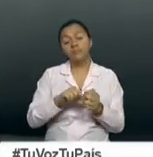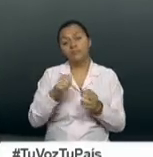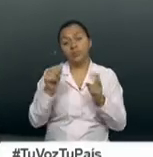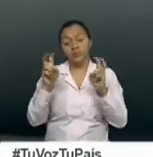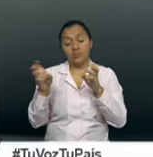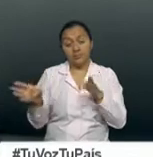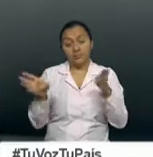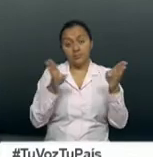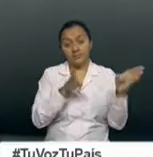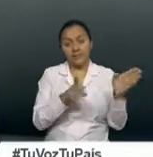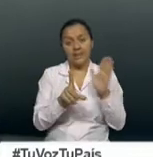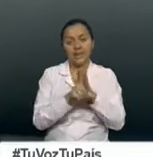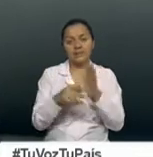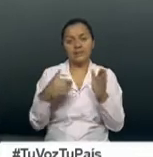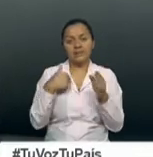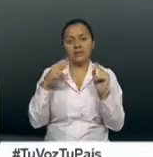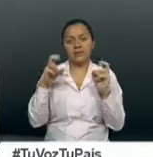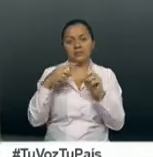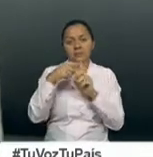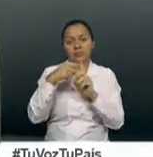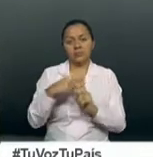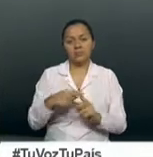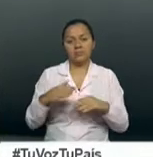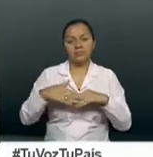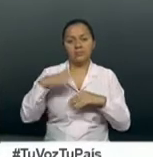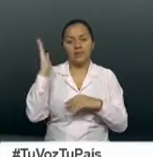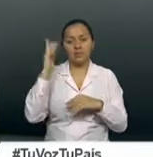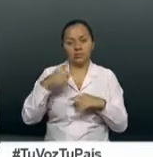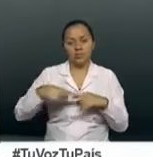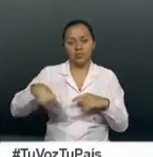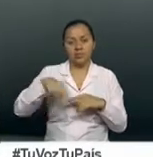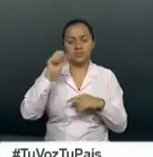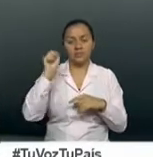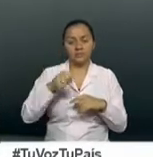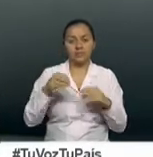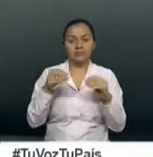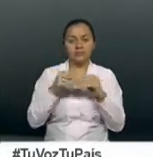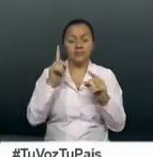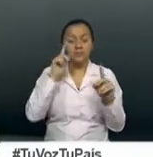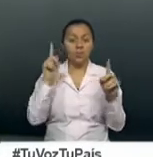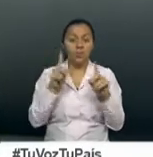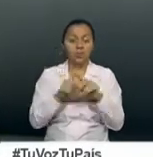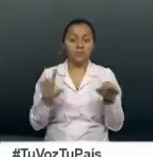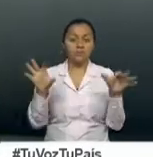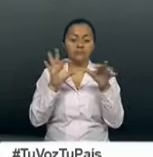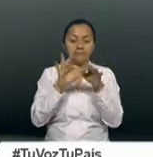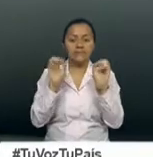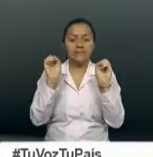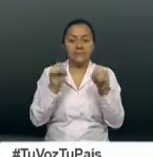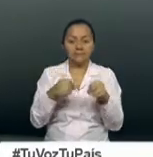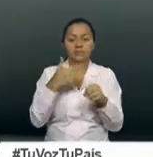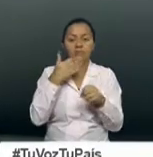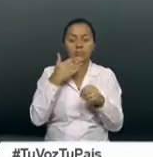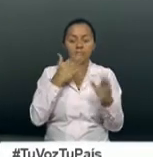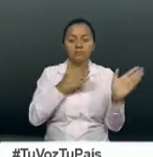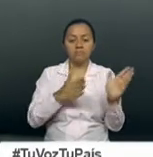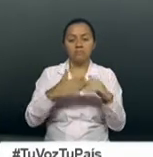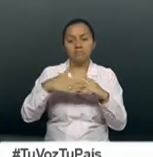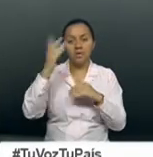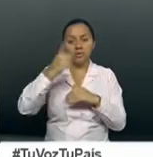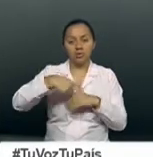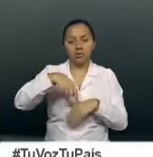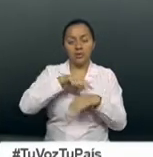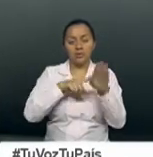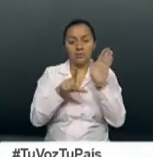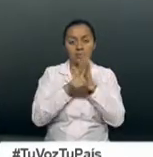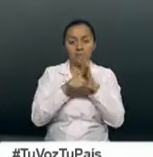código tiene muchos temas positivos, en su gran mayoría lleva a consensos y hay un gran acuerdo sobre la mayor parte del código como